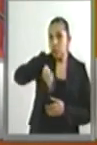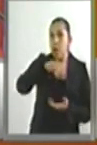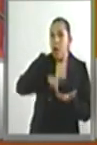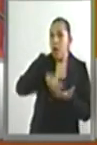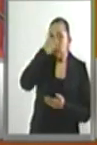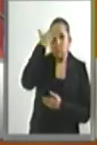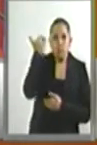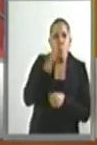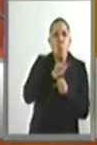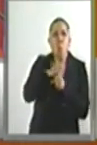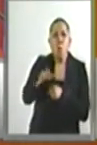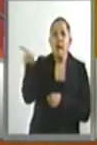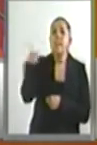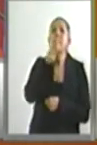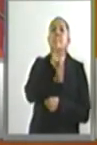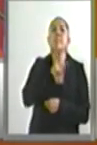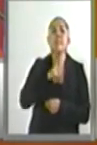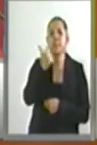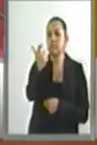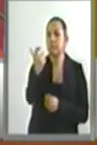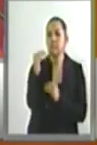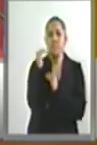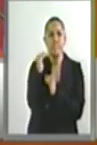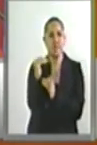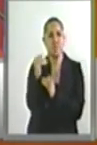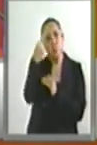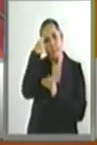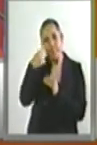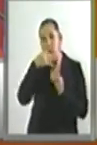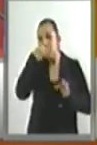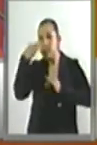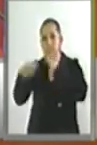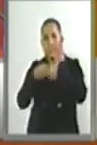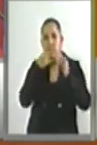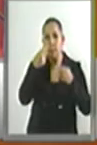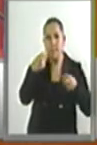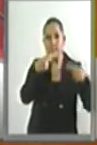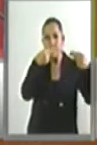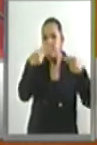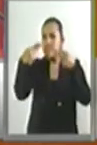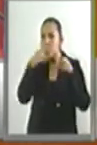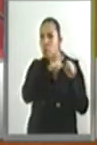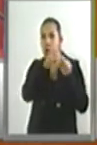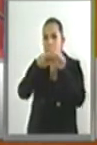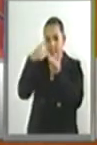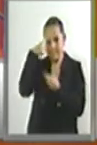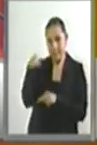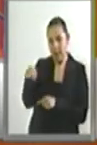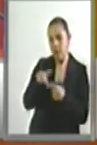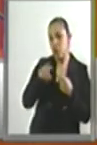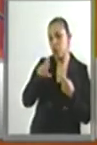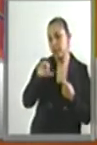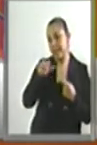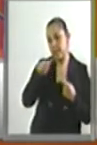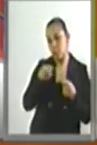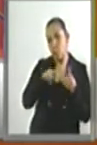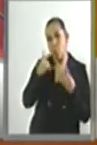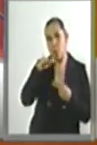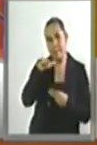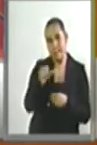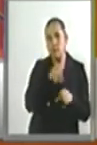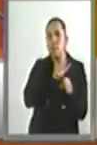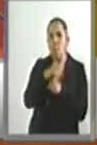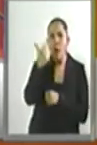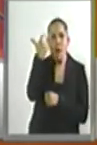establecida por Pemex para el proceso de subasta de las terminales de Rosarito y Guaymas. Tampoco conocemos